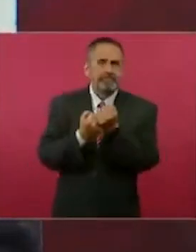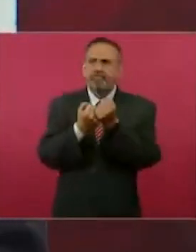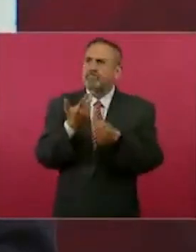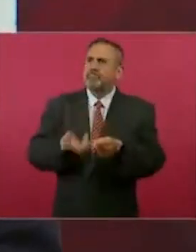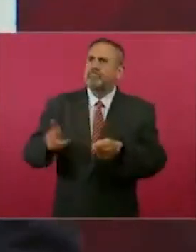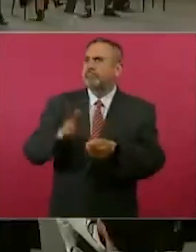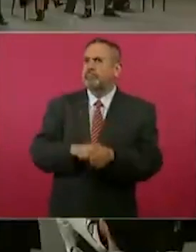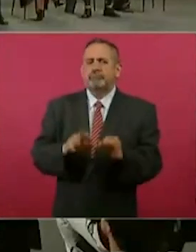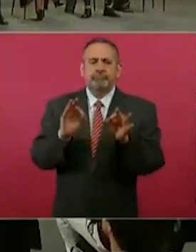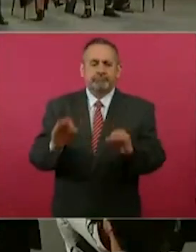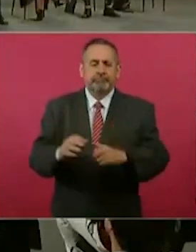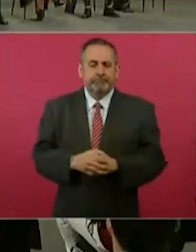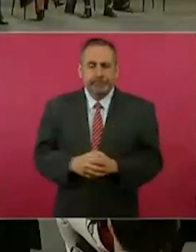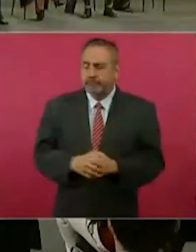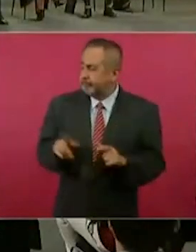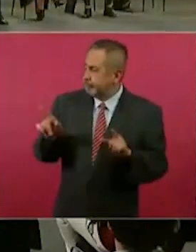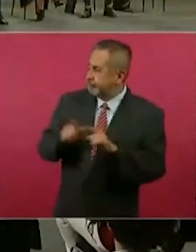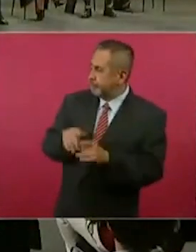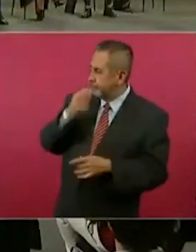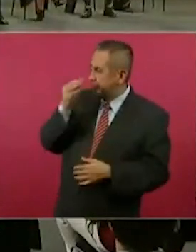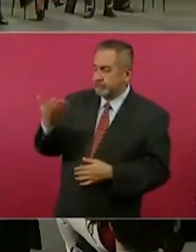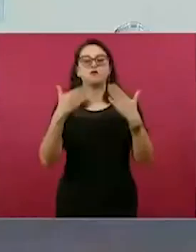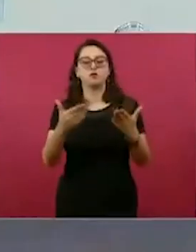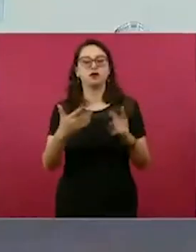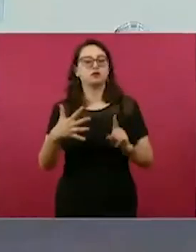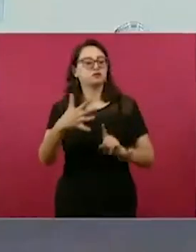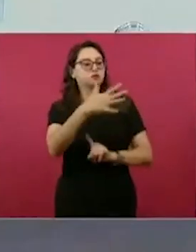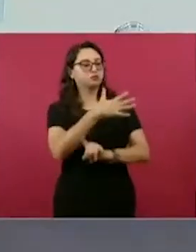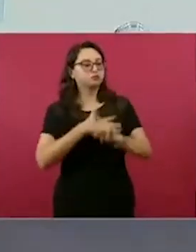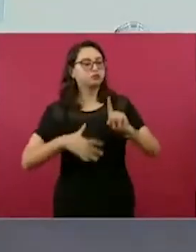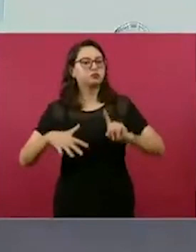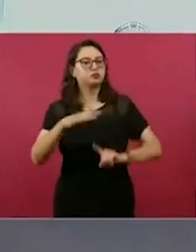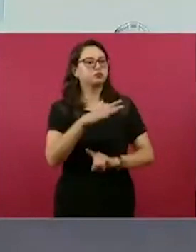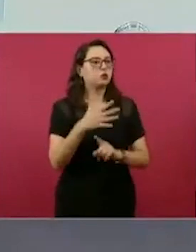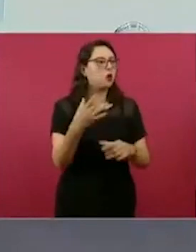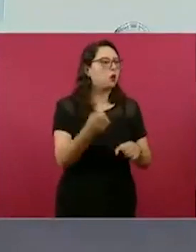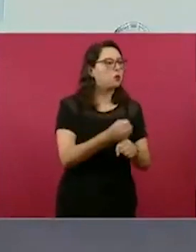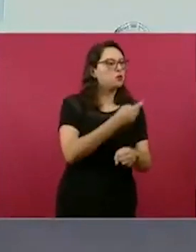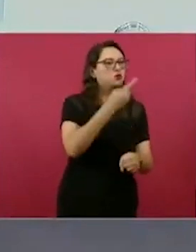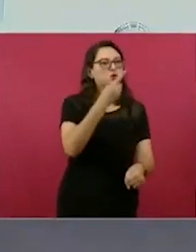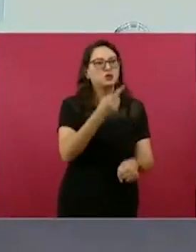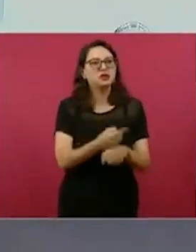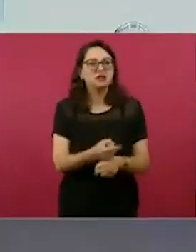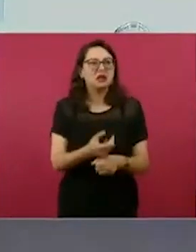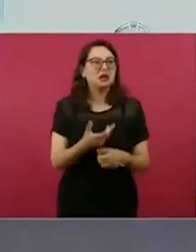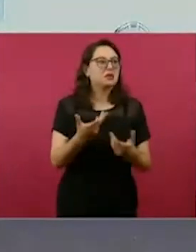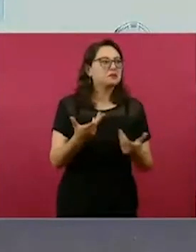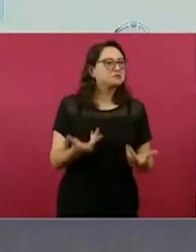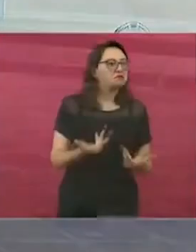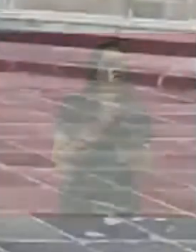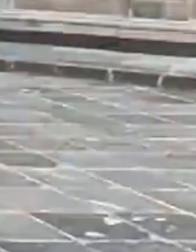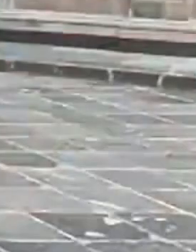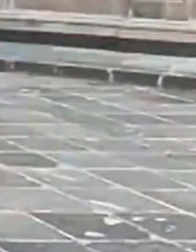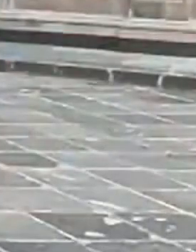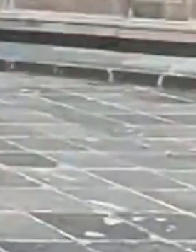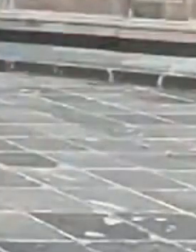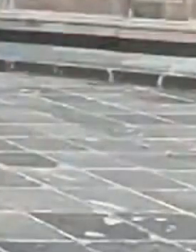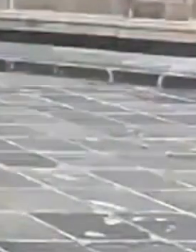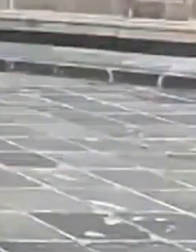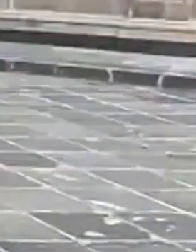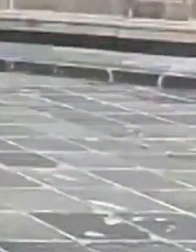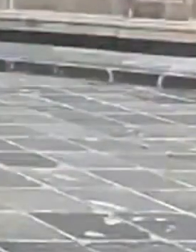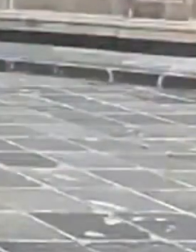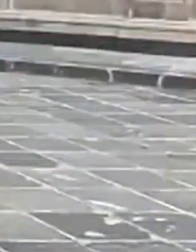nos habla acerca de que el remedio bueno más bien el camino que se tiene que seguir es presentar esta iniciativa